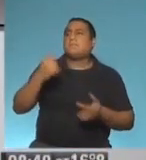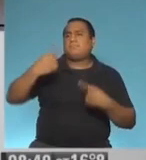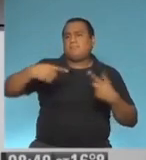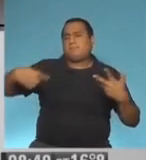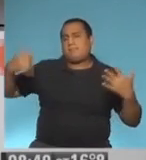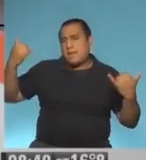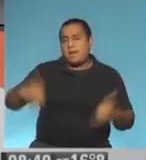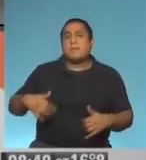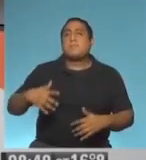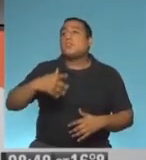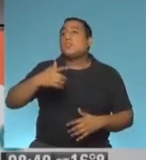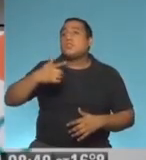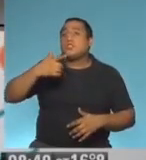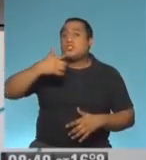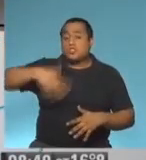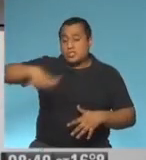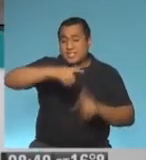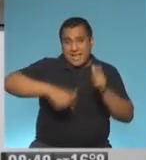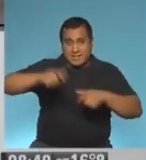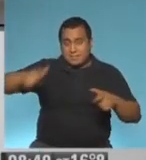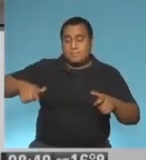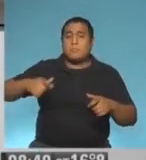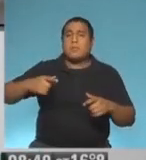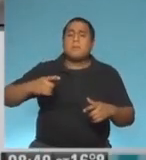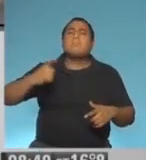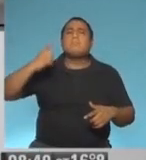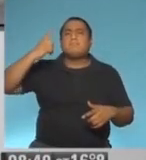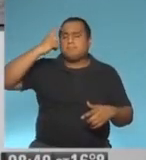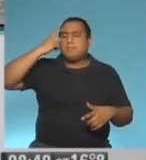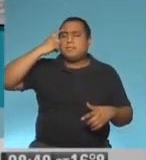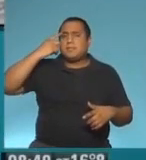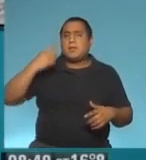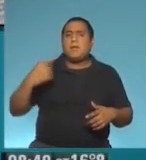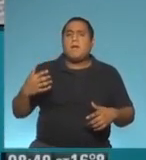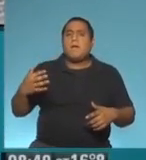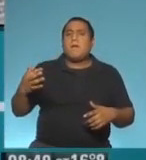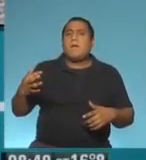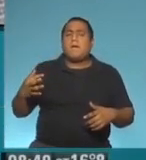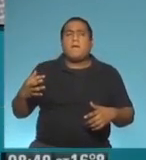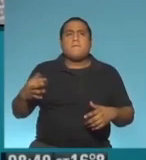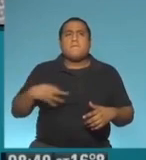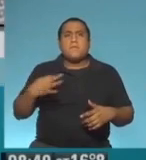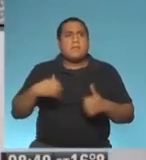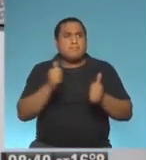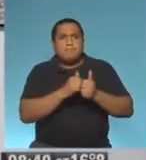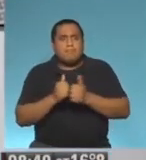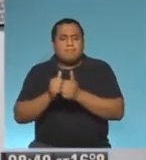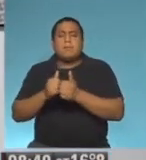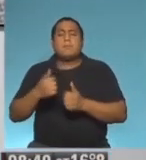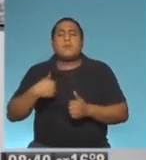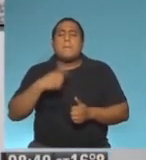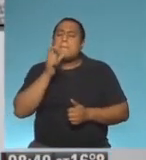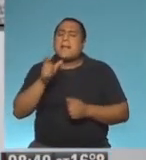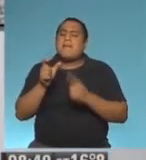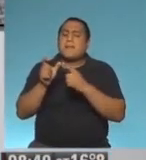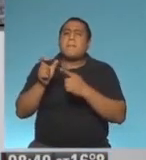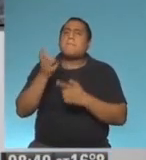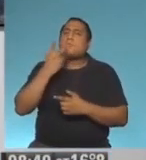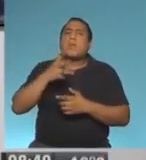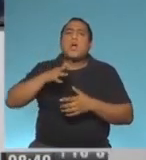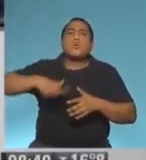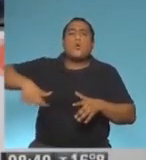individuos se asocian viven de manera conjunta pero hay una palabra que me gusta mucho y es la de comunidad